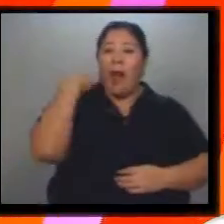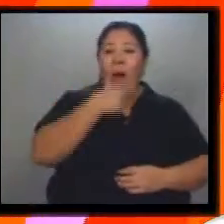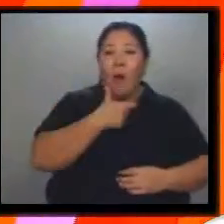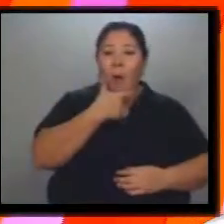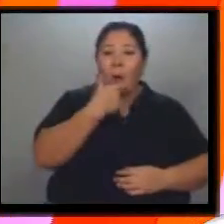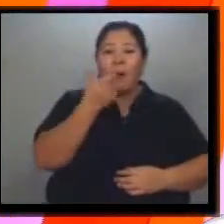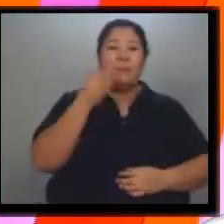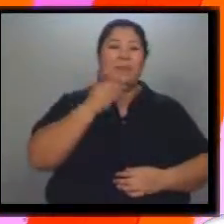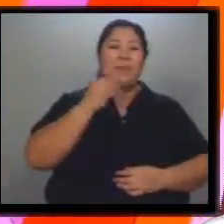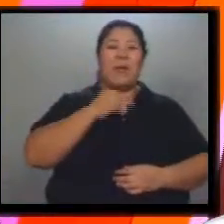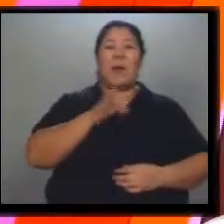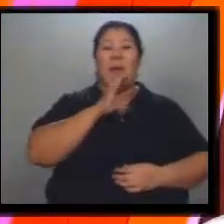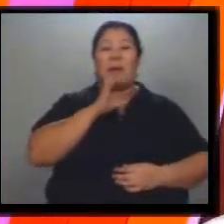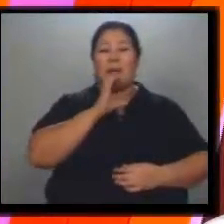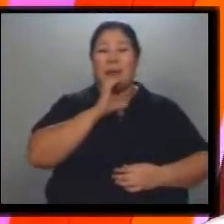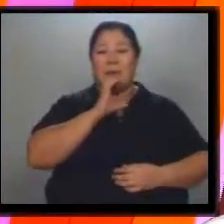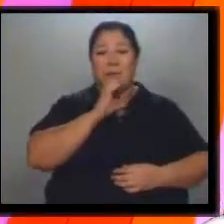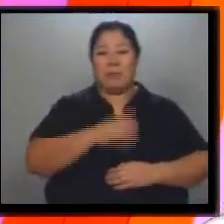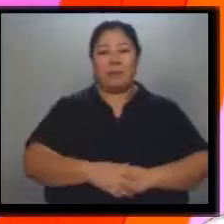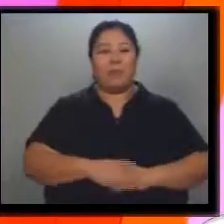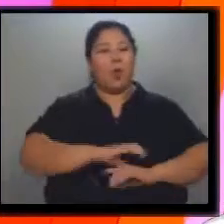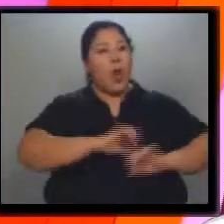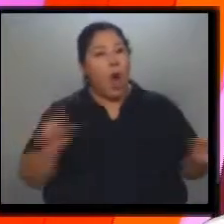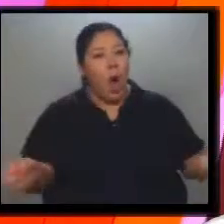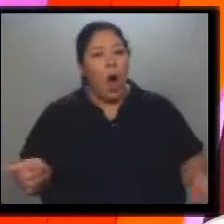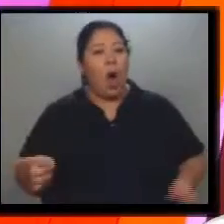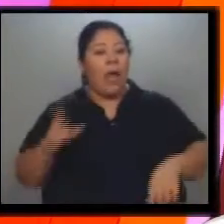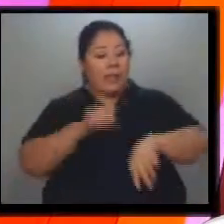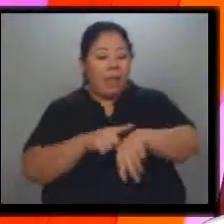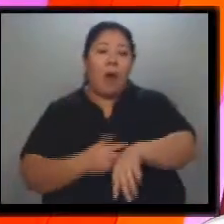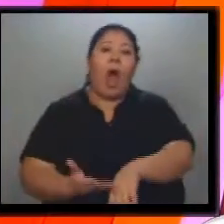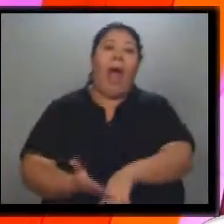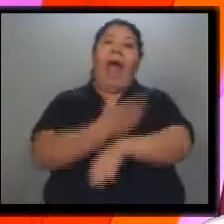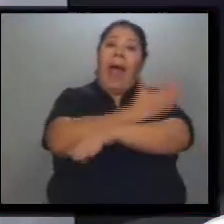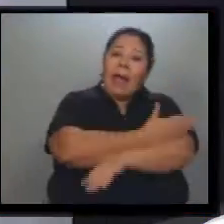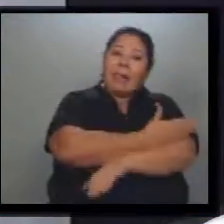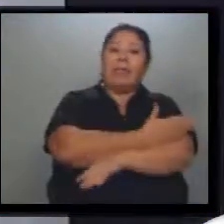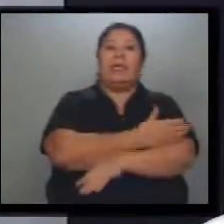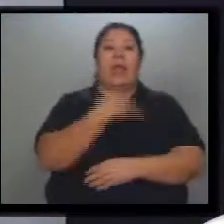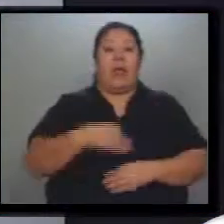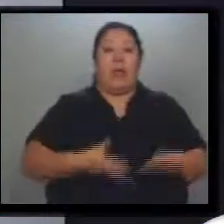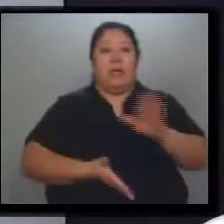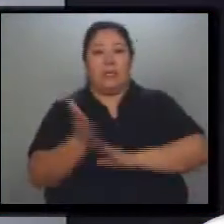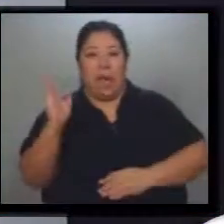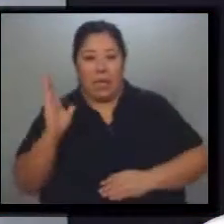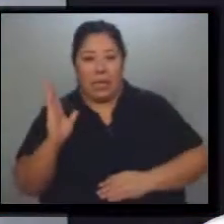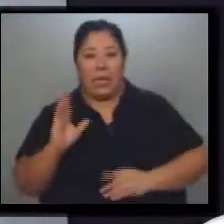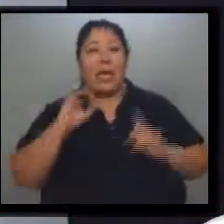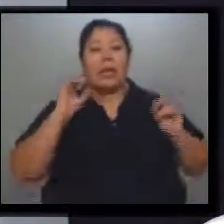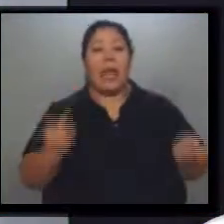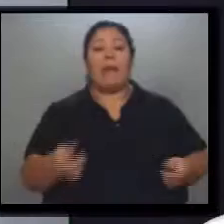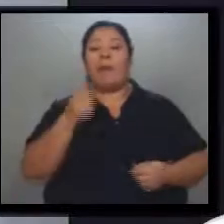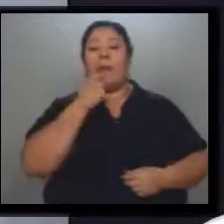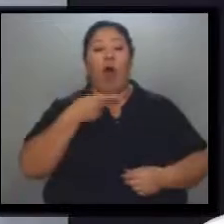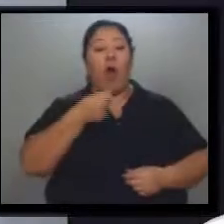puso. Tenés que salir con tiempo. No. Tenés que preverlo eso, por favor. Y además, tenés que preguntar el precio antes de